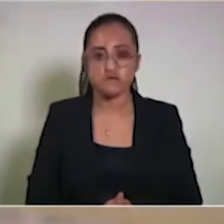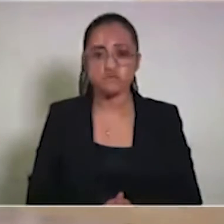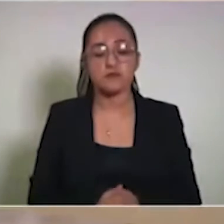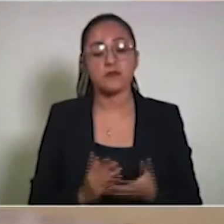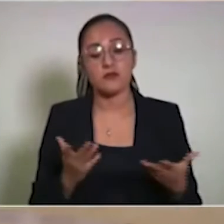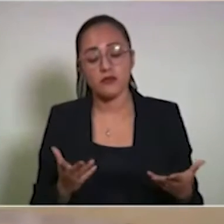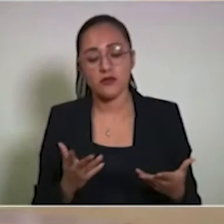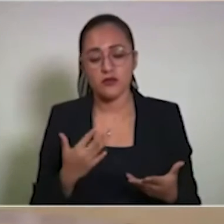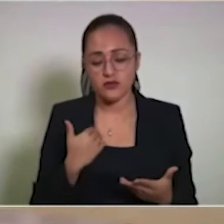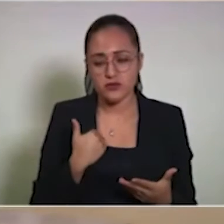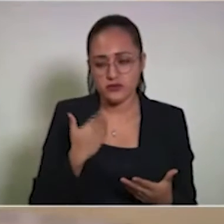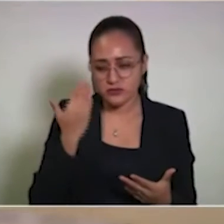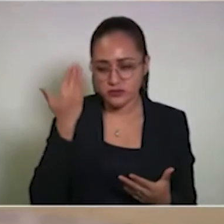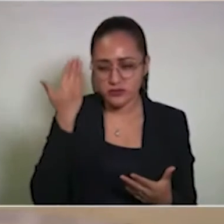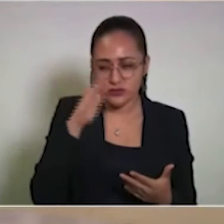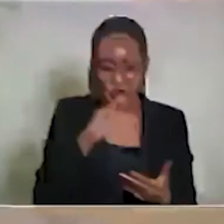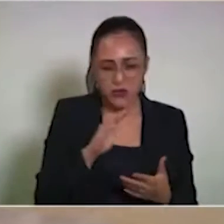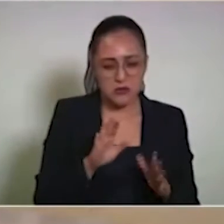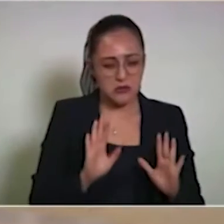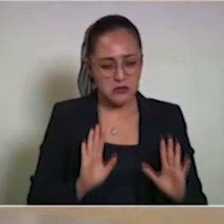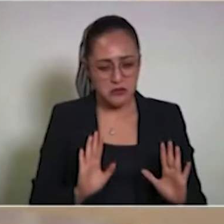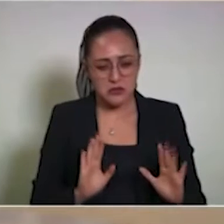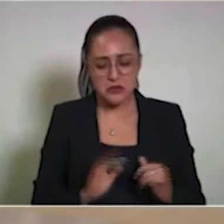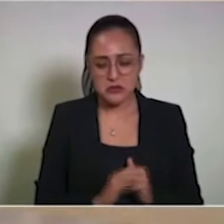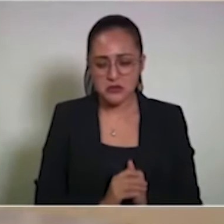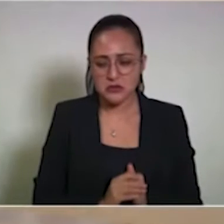Habremos de conocer, pues,